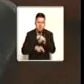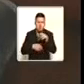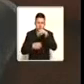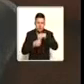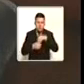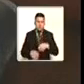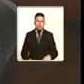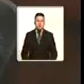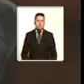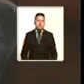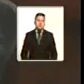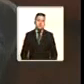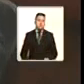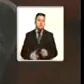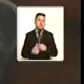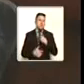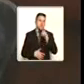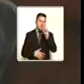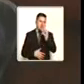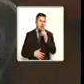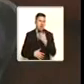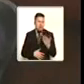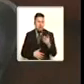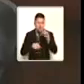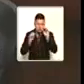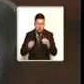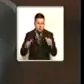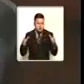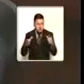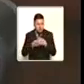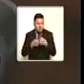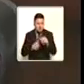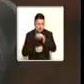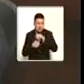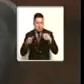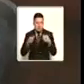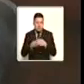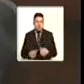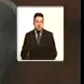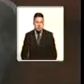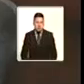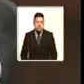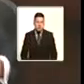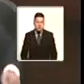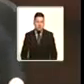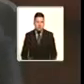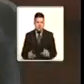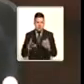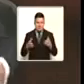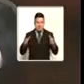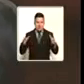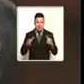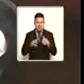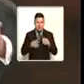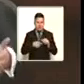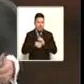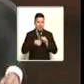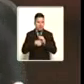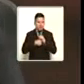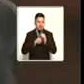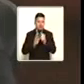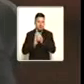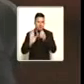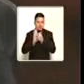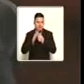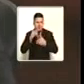ilícito. Y entonces uno se pregunta, ¿será que eso puede ser una gabela para quien desee prácticamente